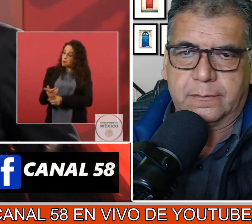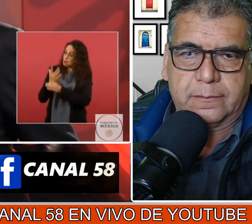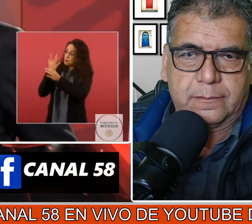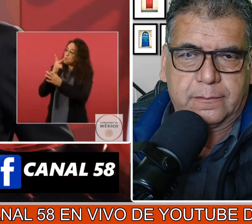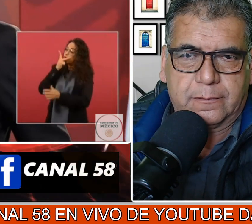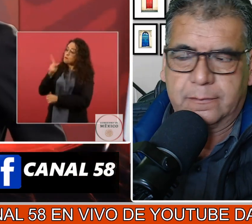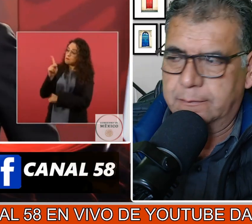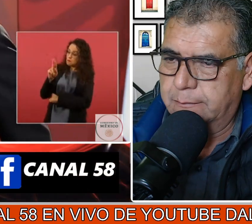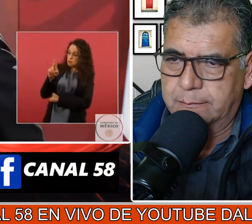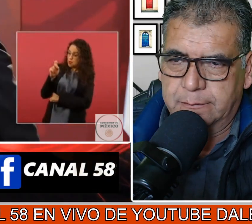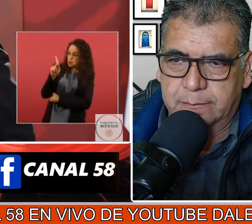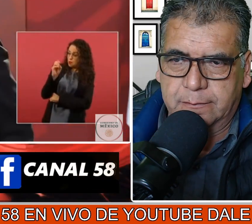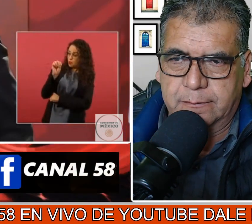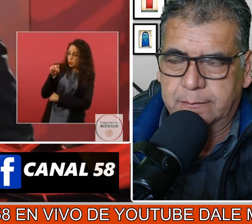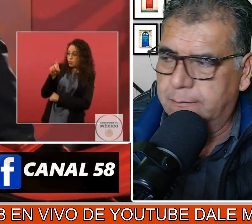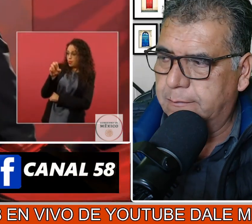o sea,